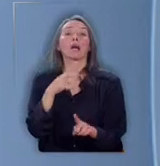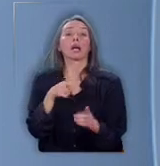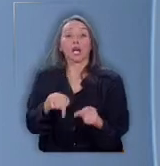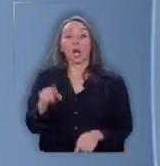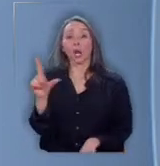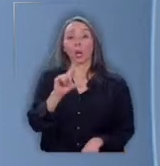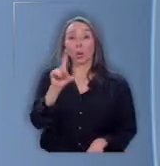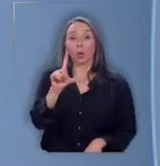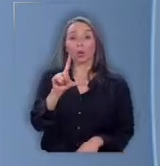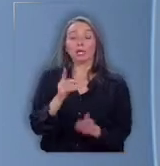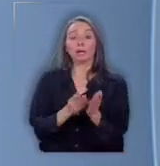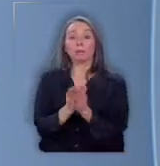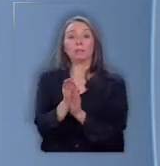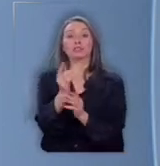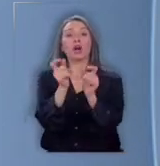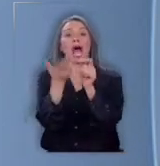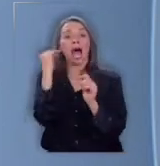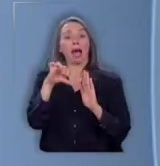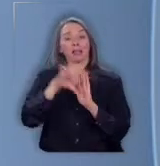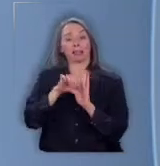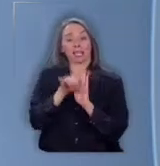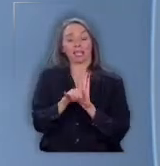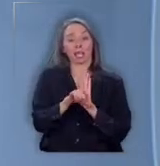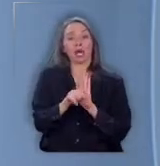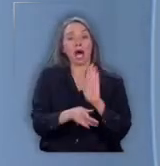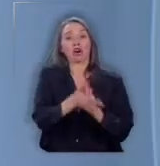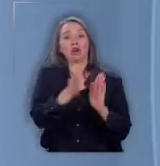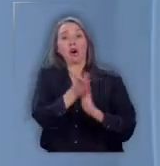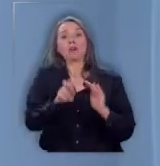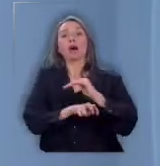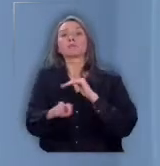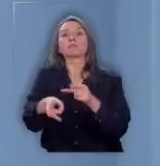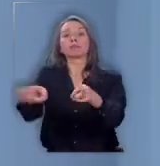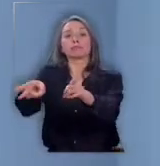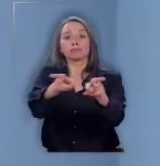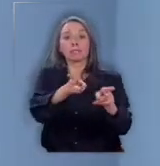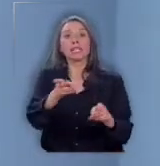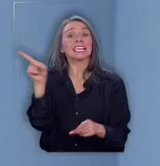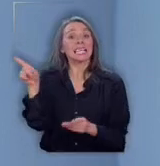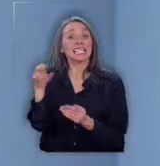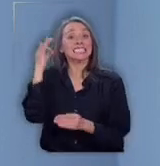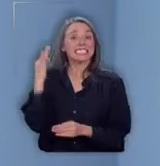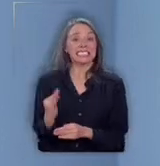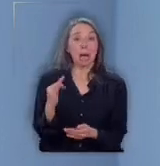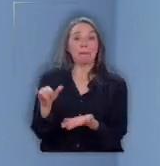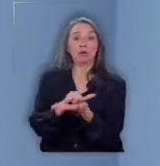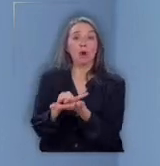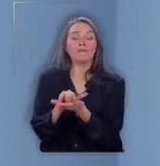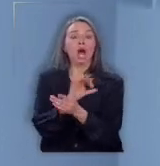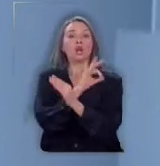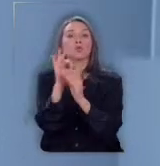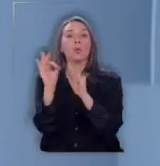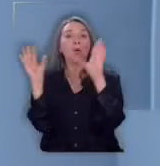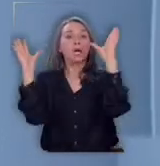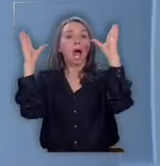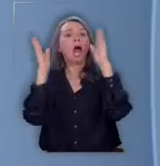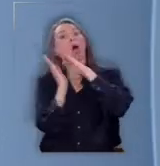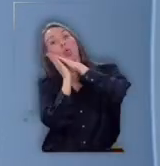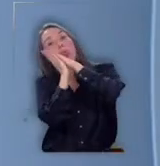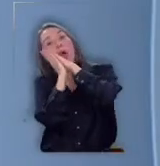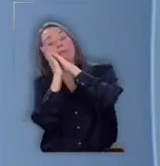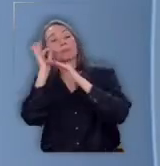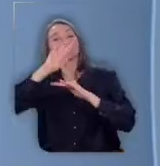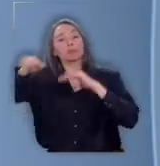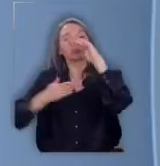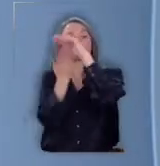comenzó precisamente el desconfinamiento en la ciudad que nunca duerme tras los efectos de la pandemia Nueva York se prepara para entrar en la fase uno de un proceso